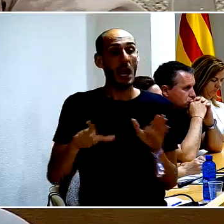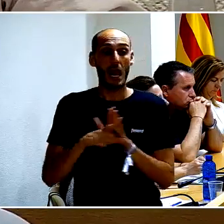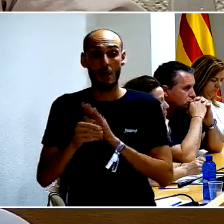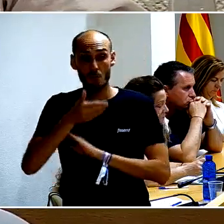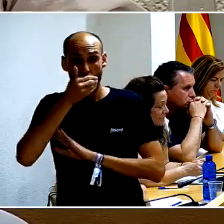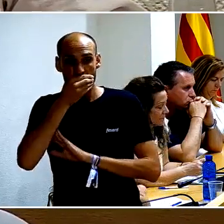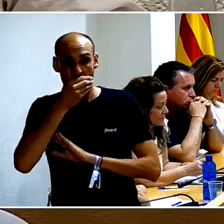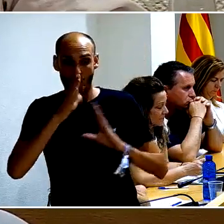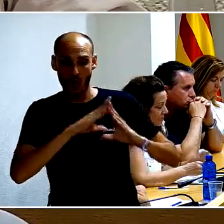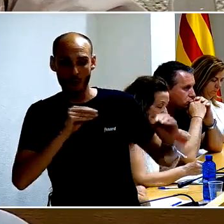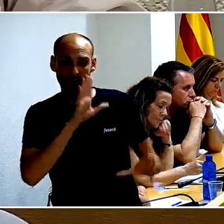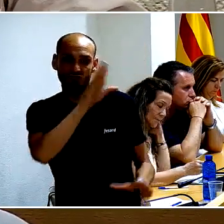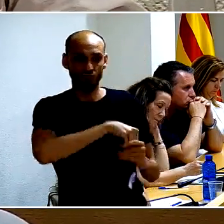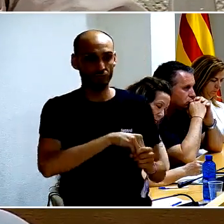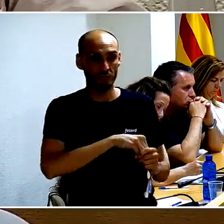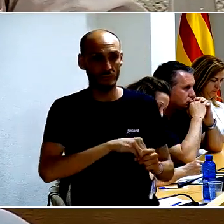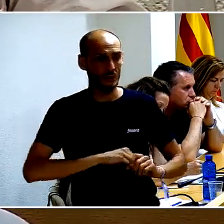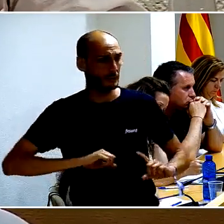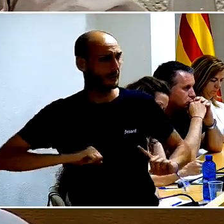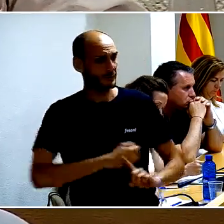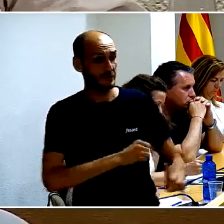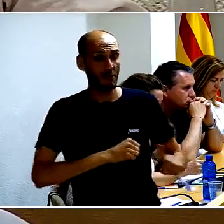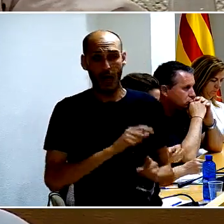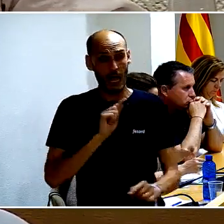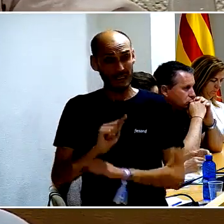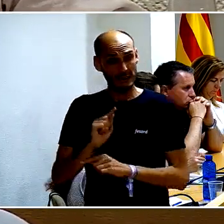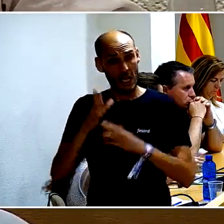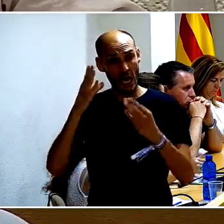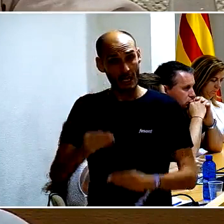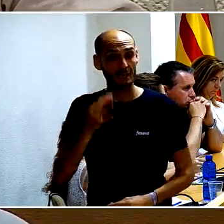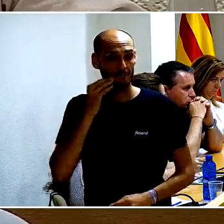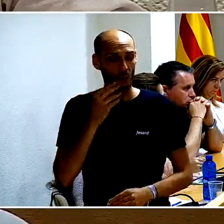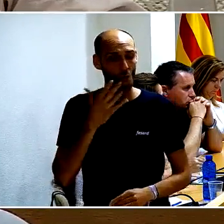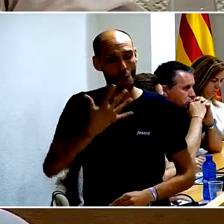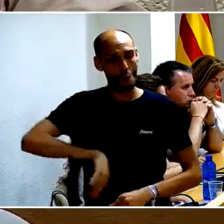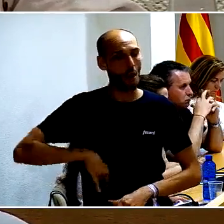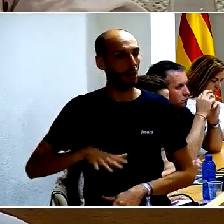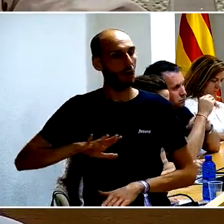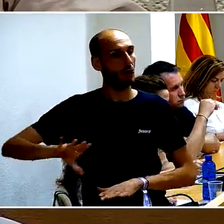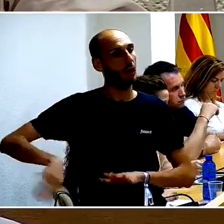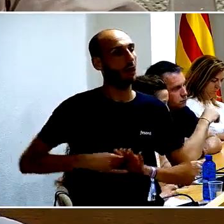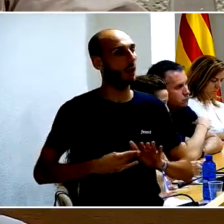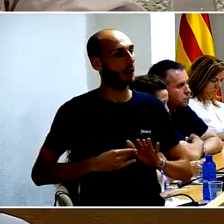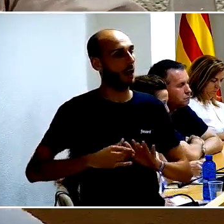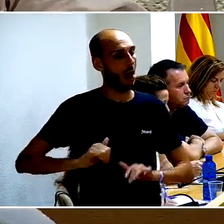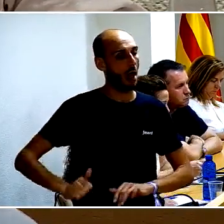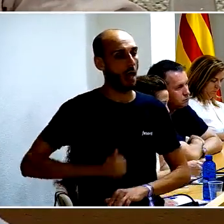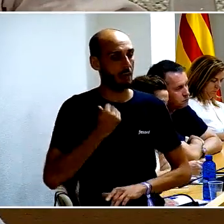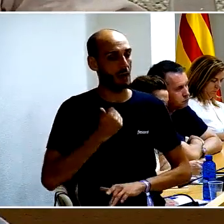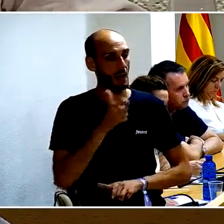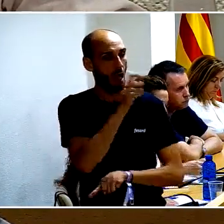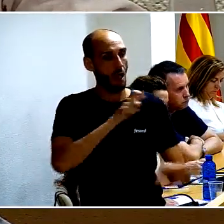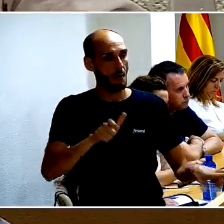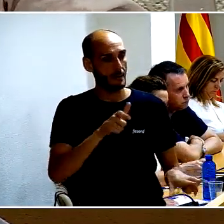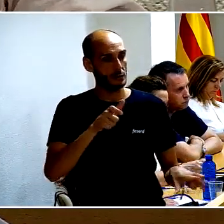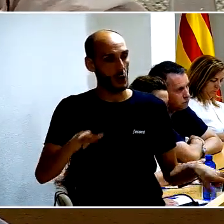cuando no les interesa, pero que hacen uso de ella para defender sus caprichos sectarios, enfrentar a todo un pueblo y someter a los